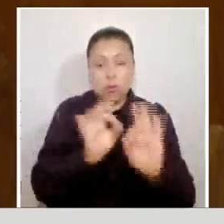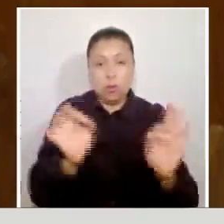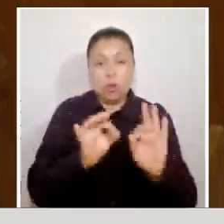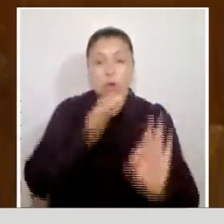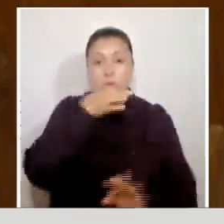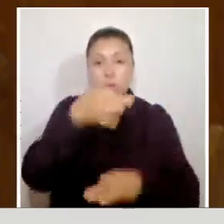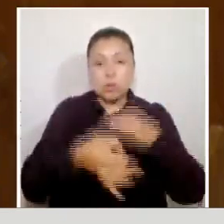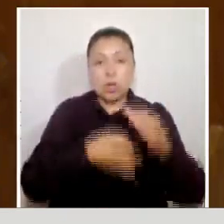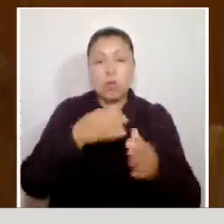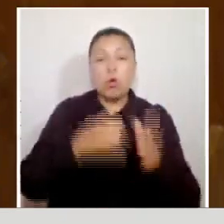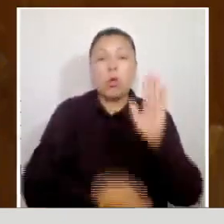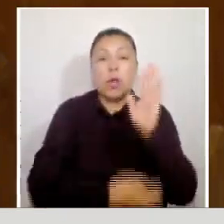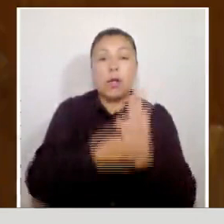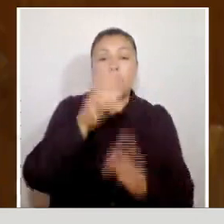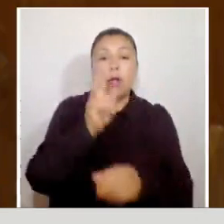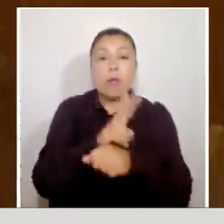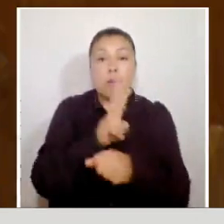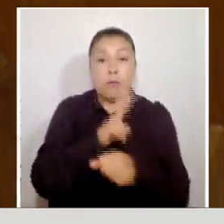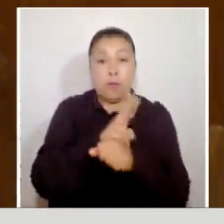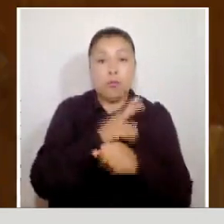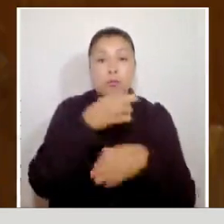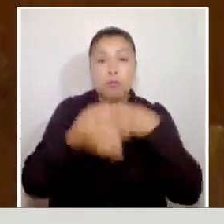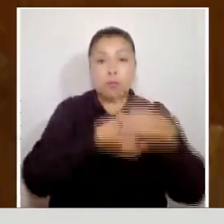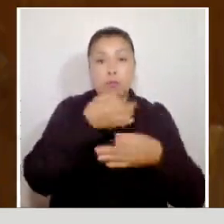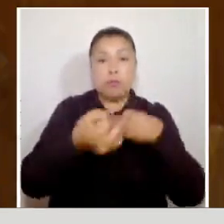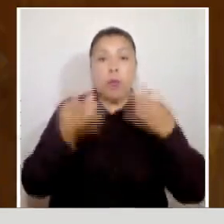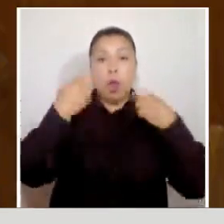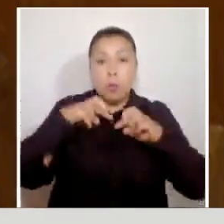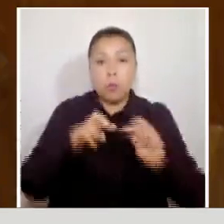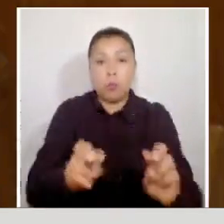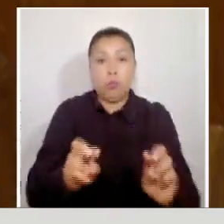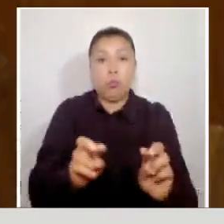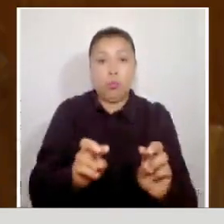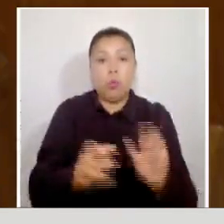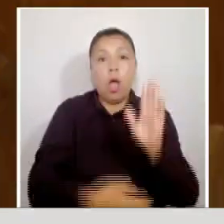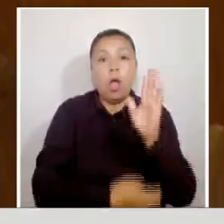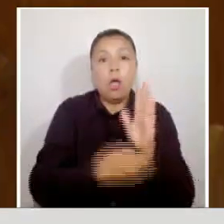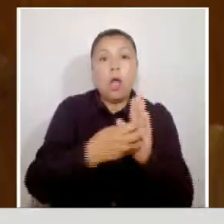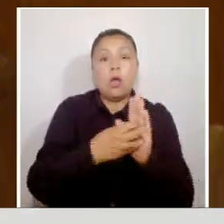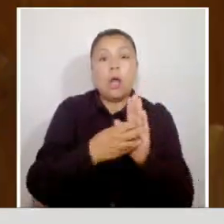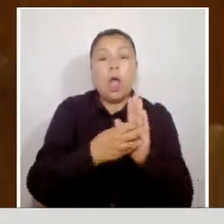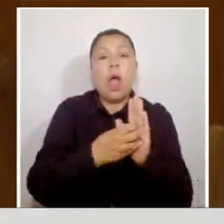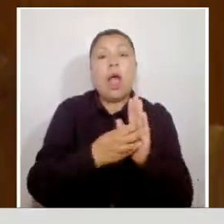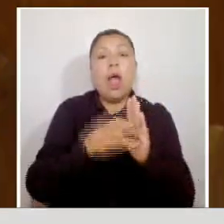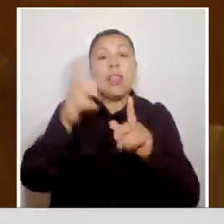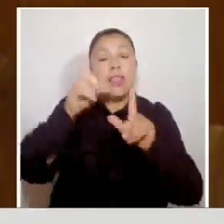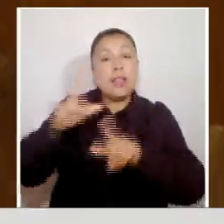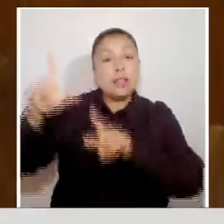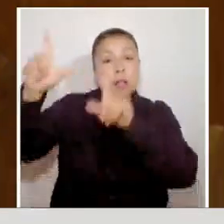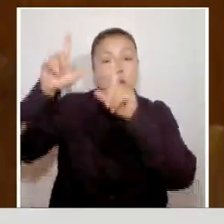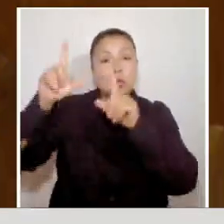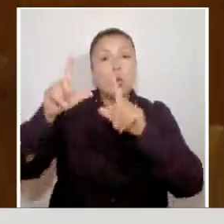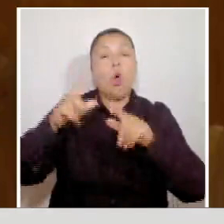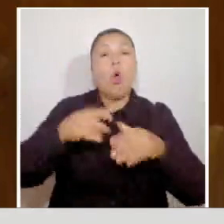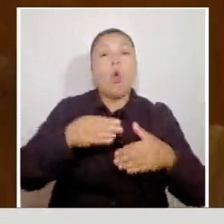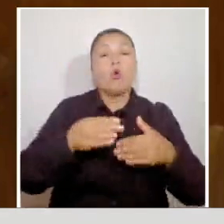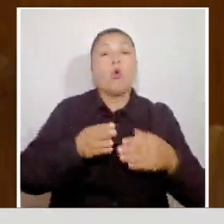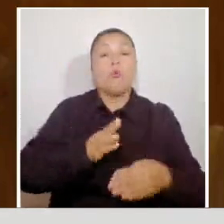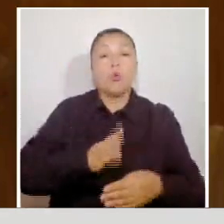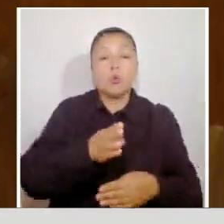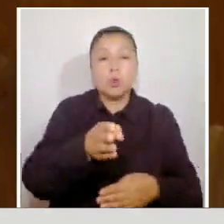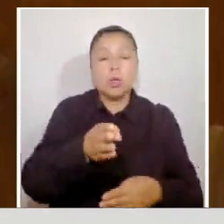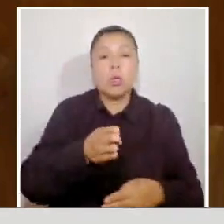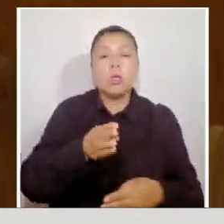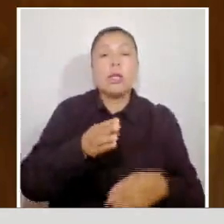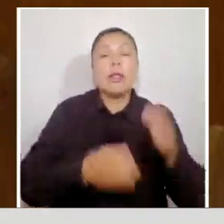carreras de pedagogía ofrecieron en su oportunidad carreras de licenciatura en pedagogía como continuador de carreras técnicas